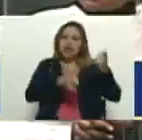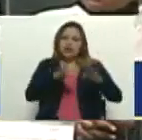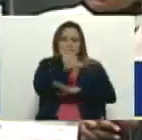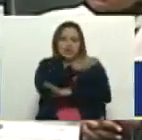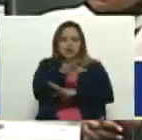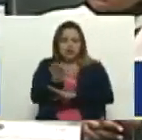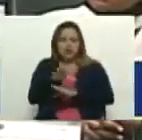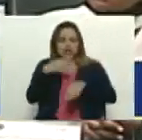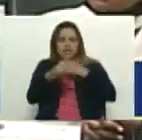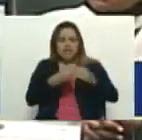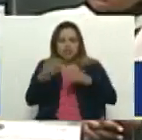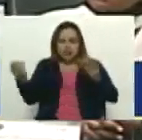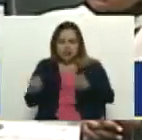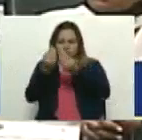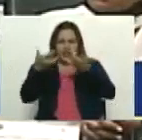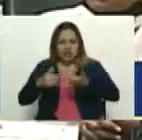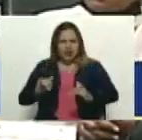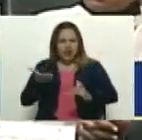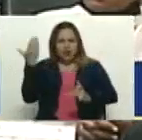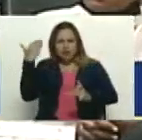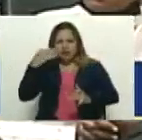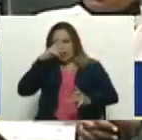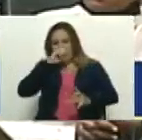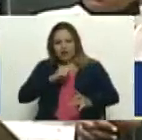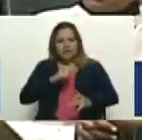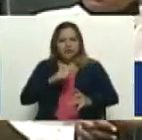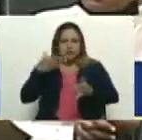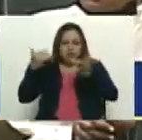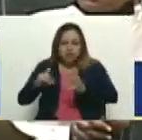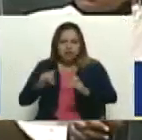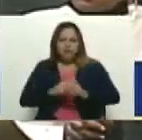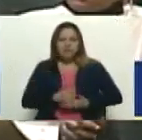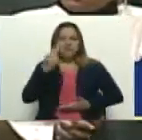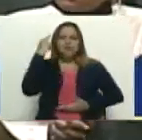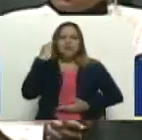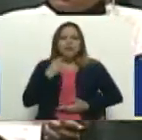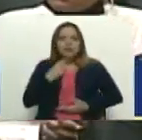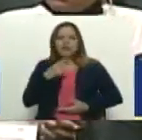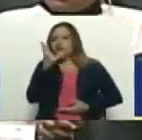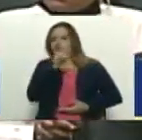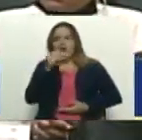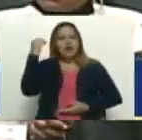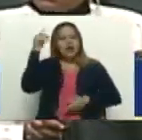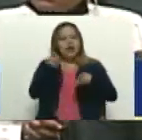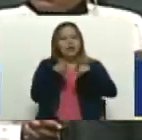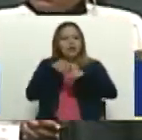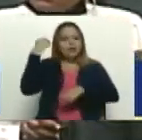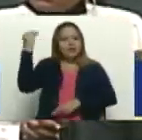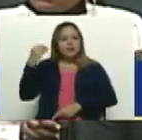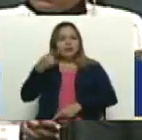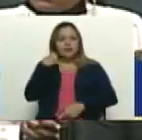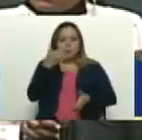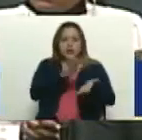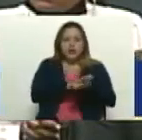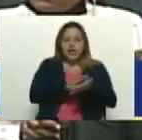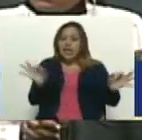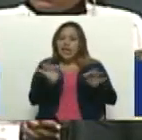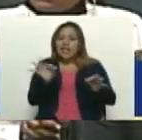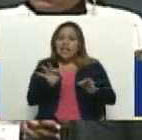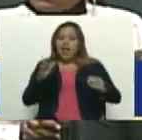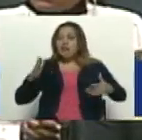junto a su chamo, siendo muy chamo, Bolívar bolivariano no es un pensamiento muerto, y mucho menos